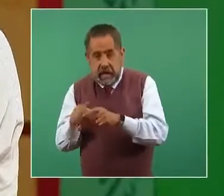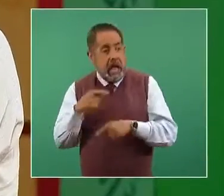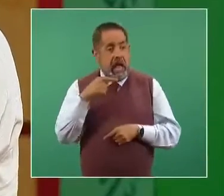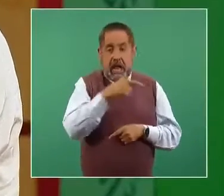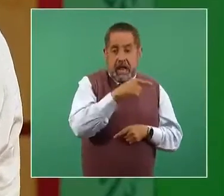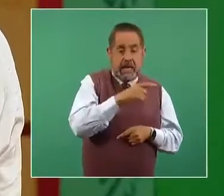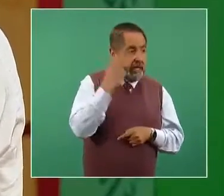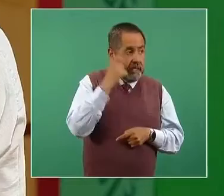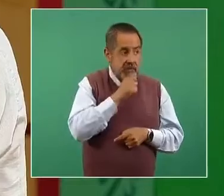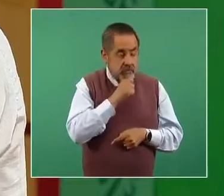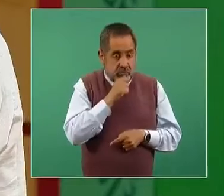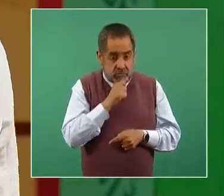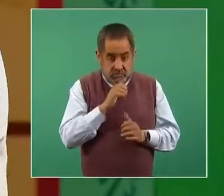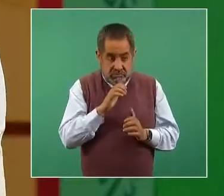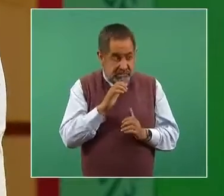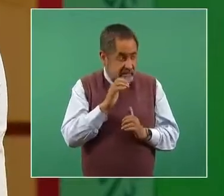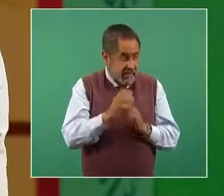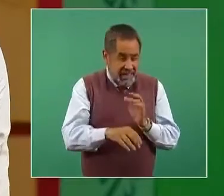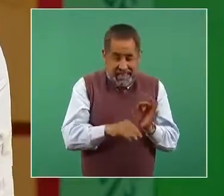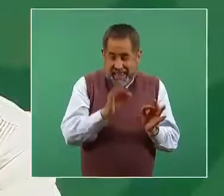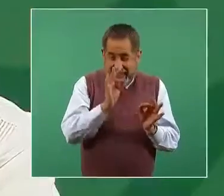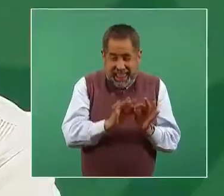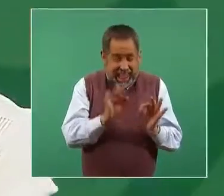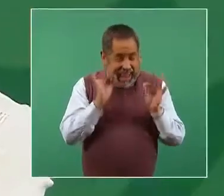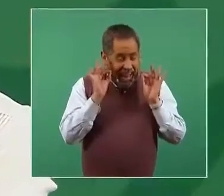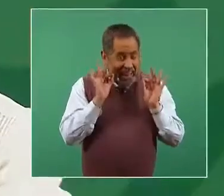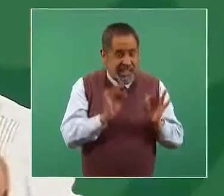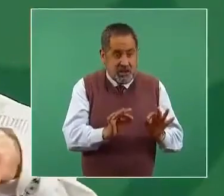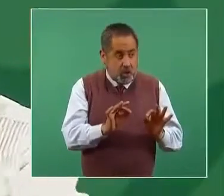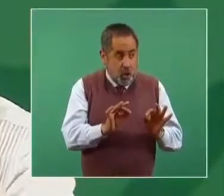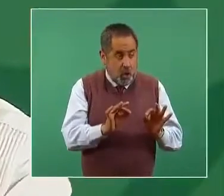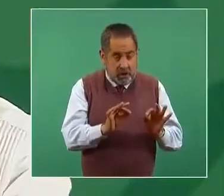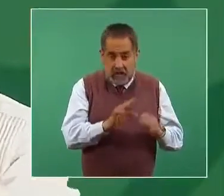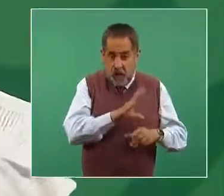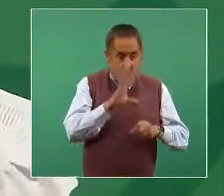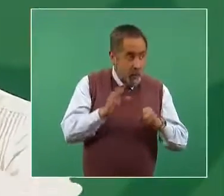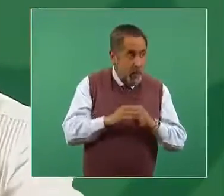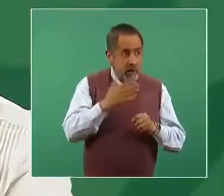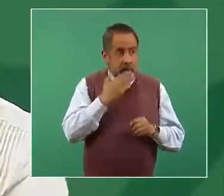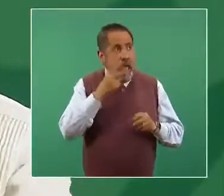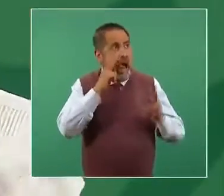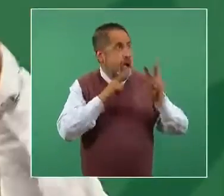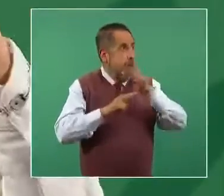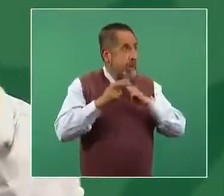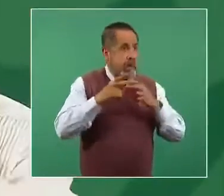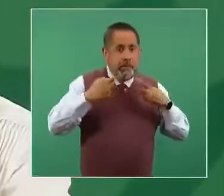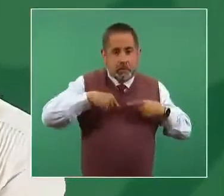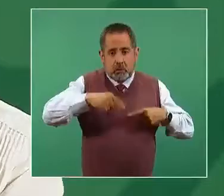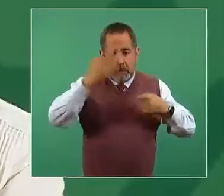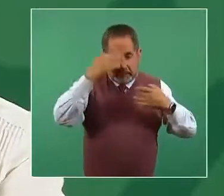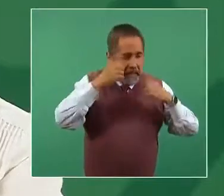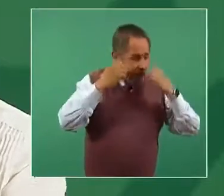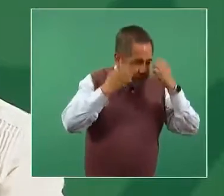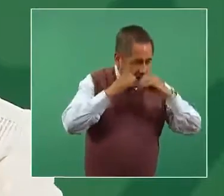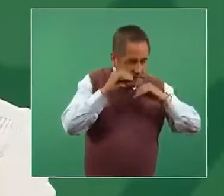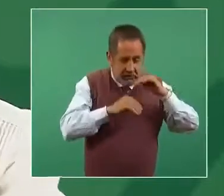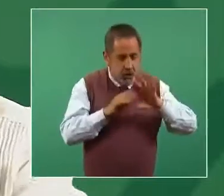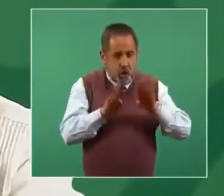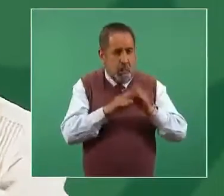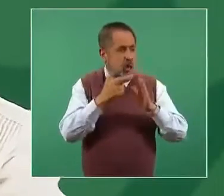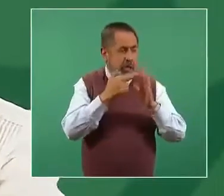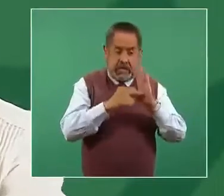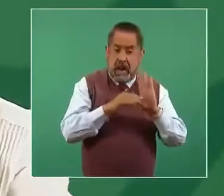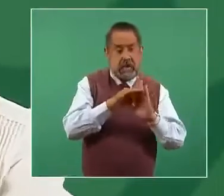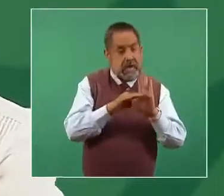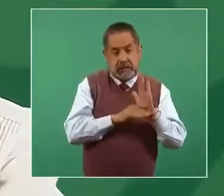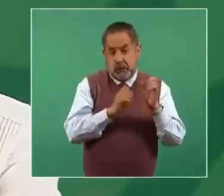Y hasta que no se tenga todo el proceso estructurado en condiciones físicas, en entrenamiento del personal, en